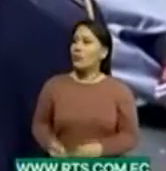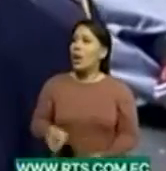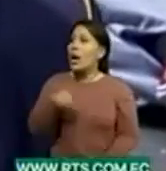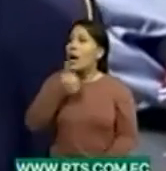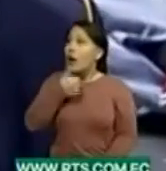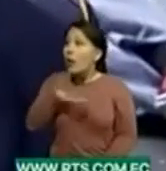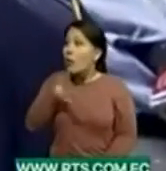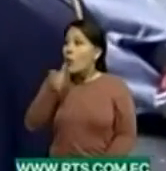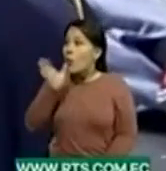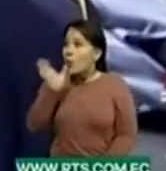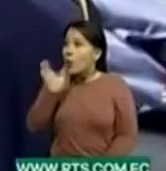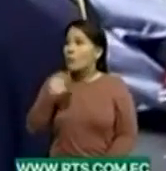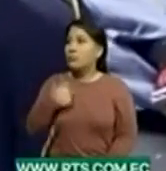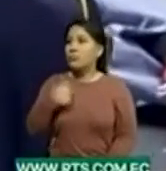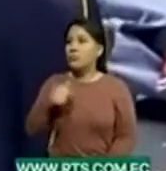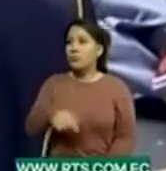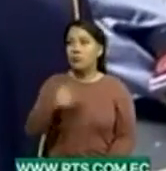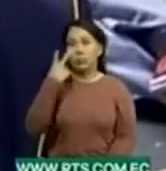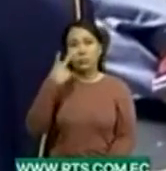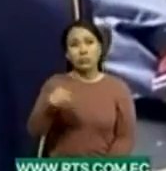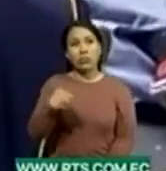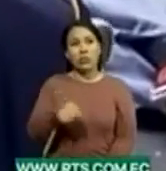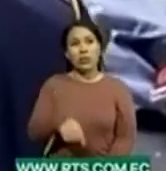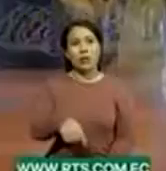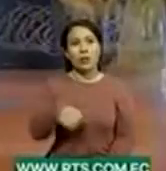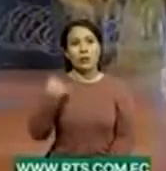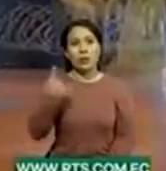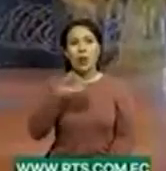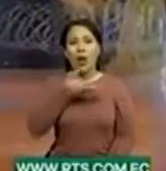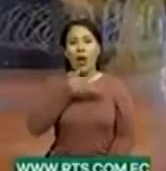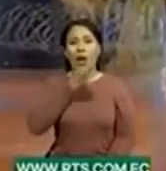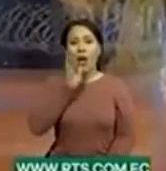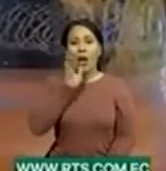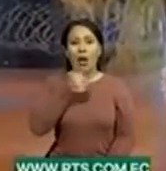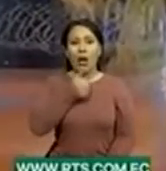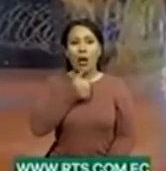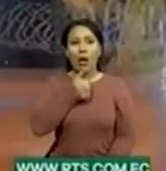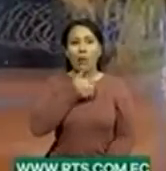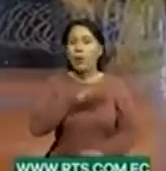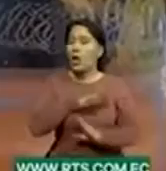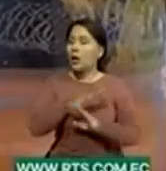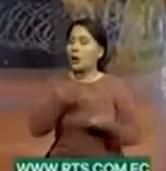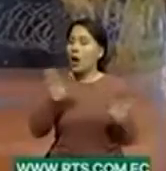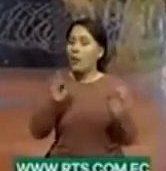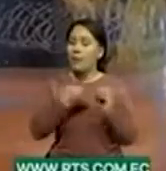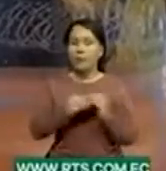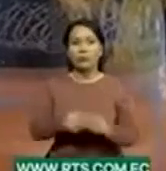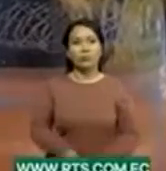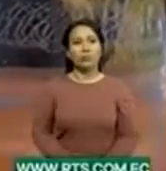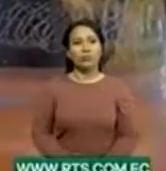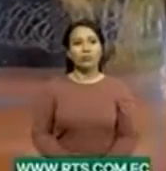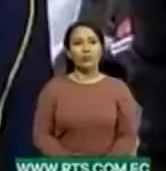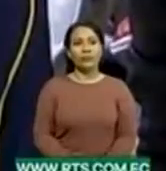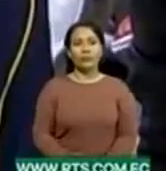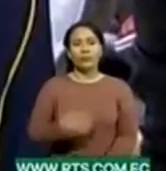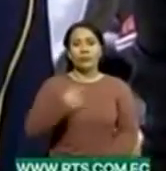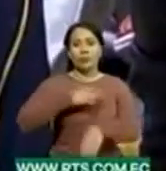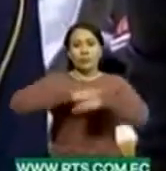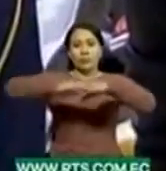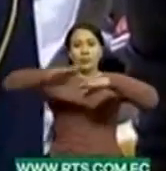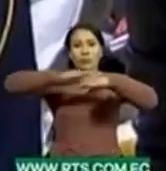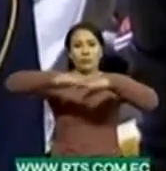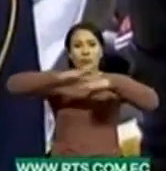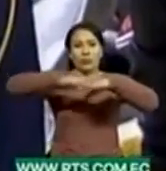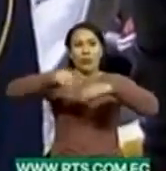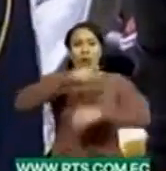deshidratarse? Bueno, aquí solo, como usted verá, solamente agüita es lo que estamos tomando aquí y con eso nos estamos manteniendo. Se le ha hecho extensiva una invitación a los señores